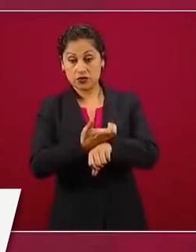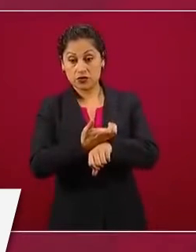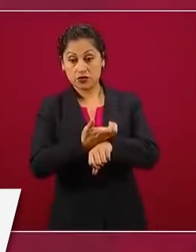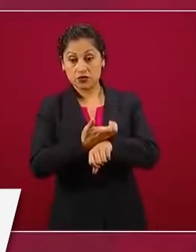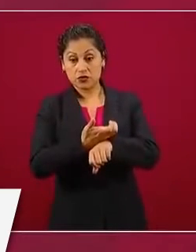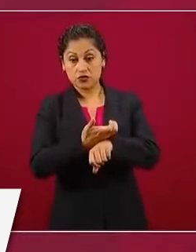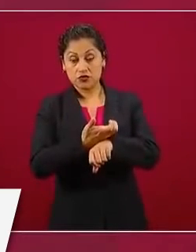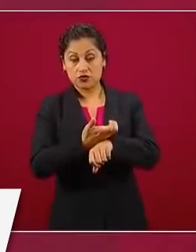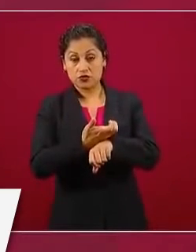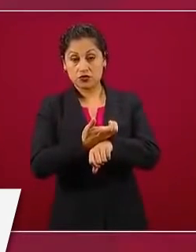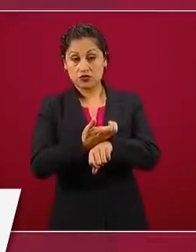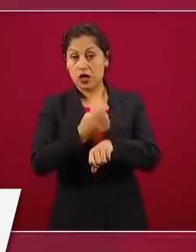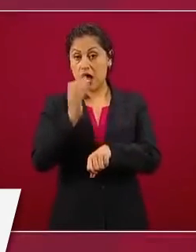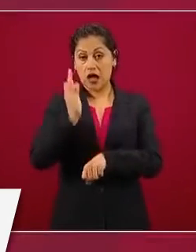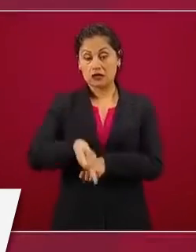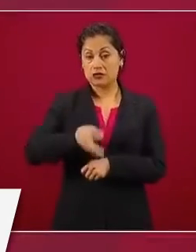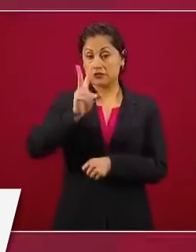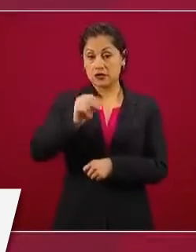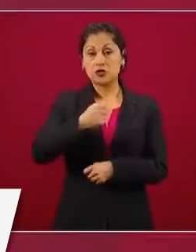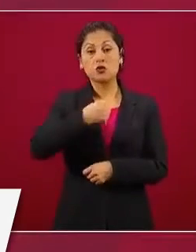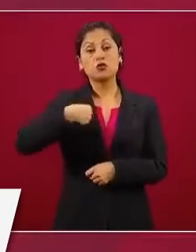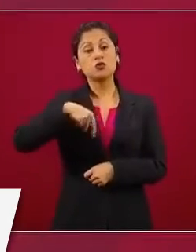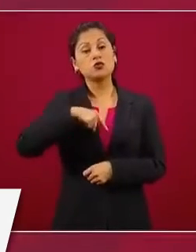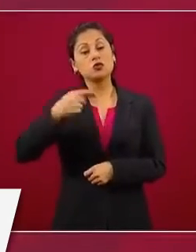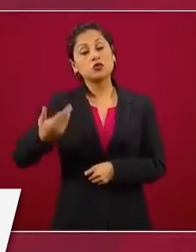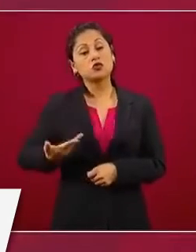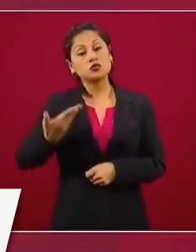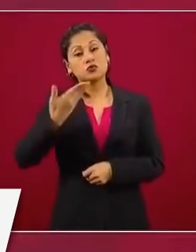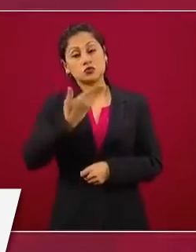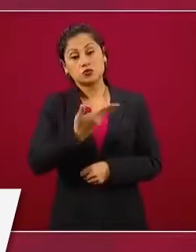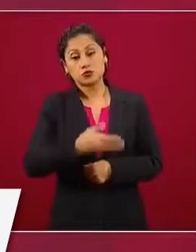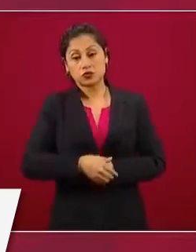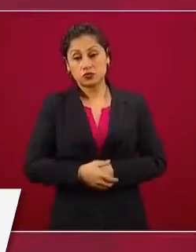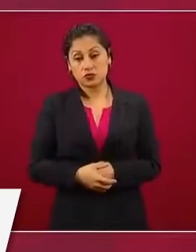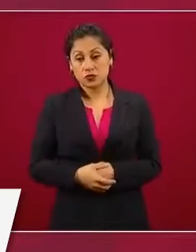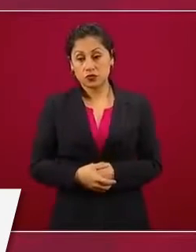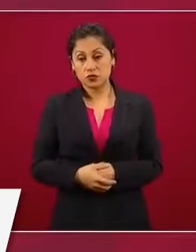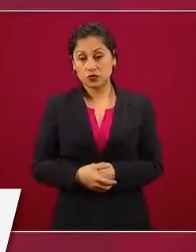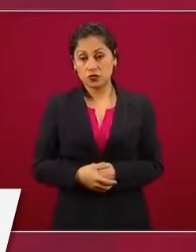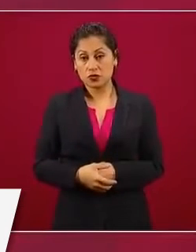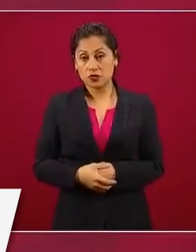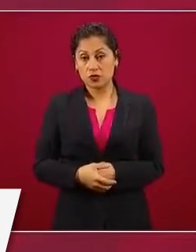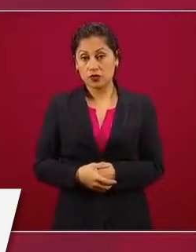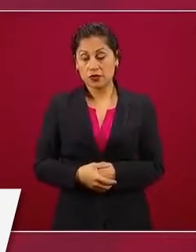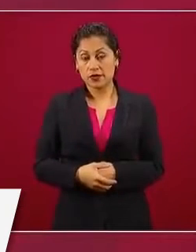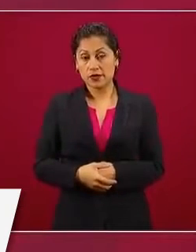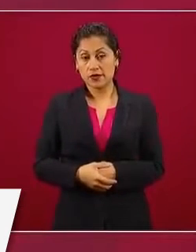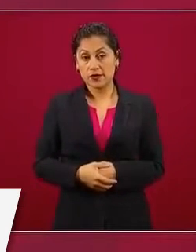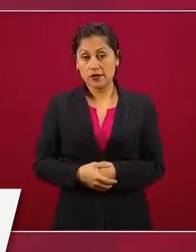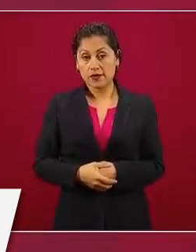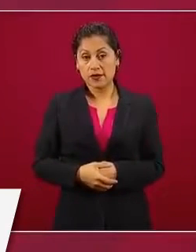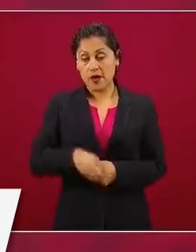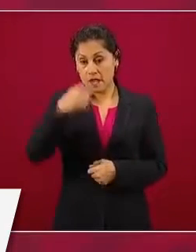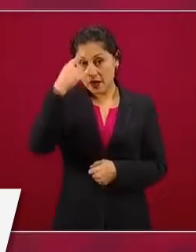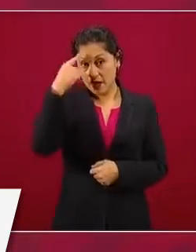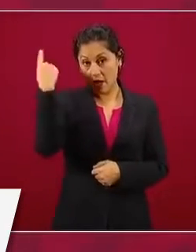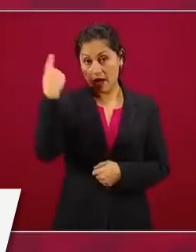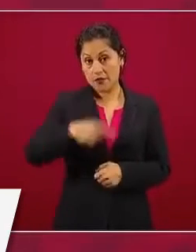el ofrecimiento de que iban a destinar inversión al